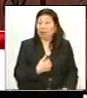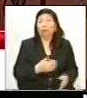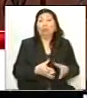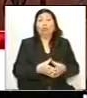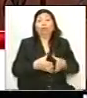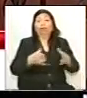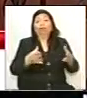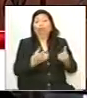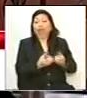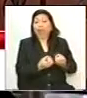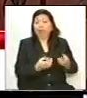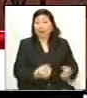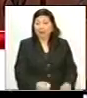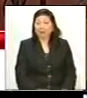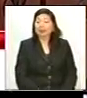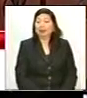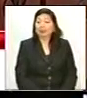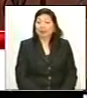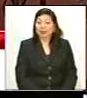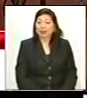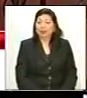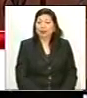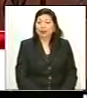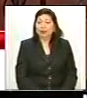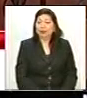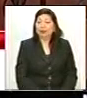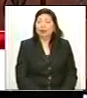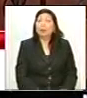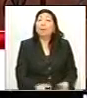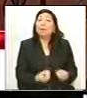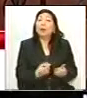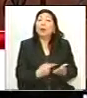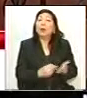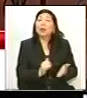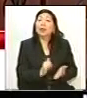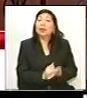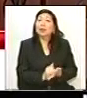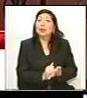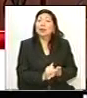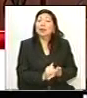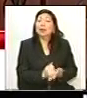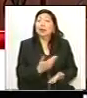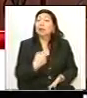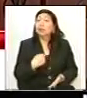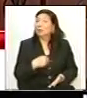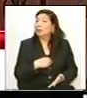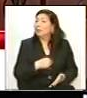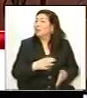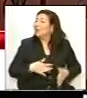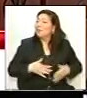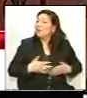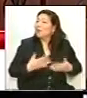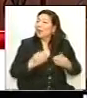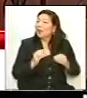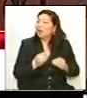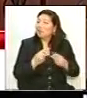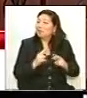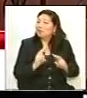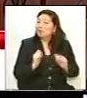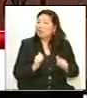el monto del expediente técnico. Entonces me dijo, por tanto, ¿no? Nosotros no podemos dar el visto